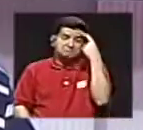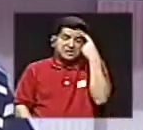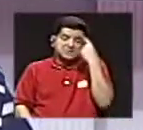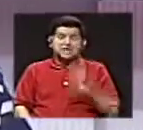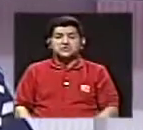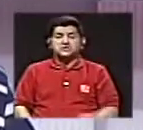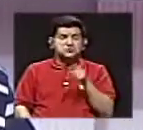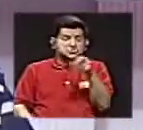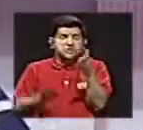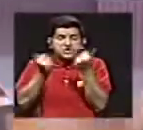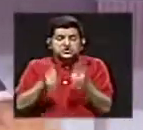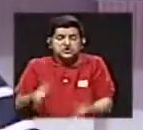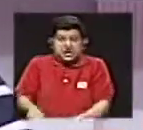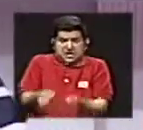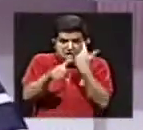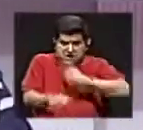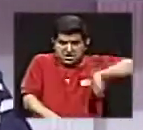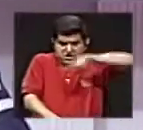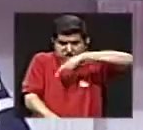que si nos quisieran quitar de ahí,